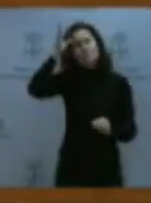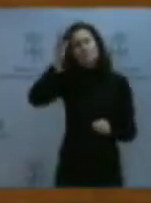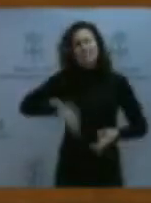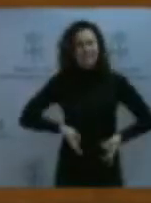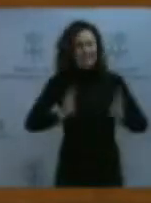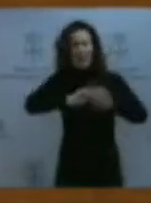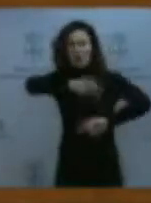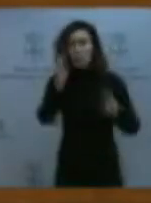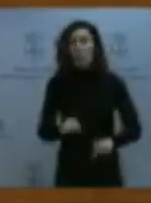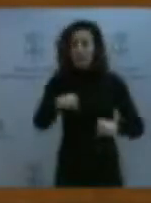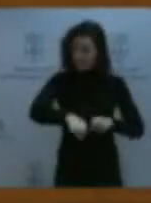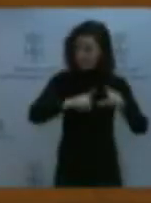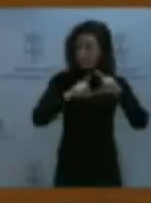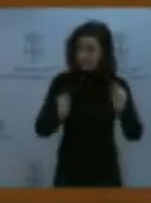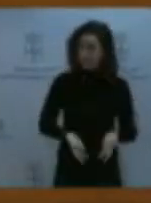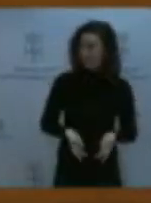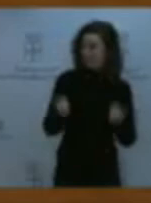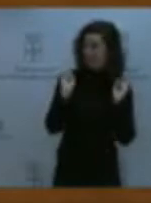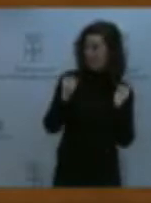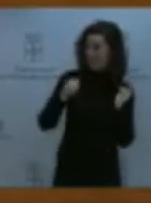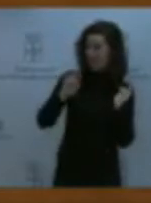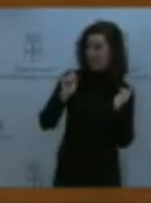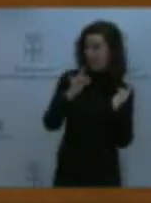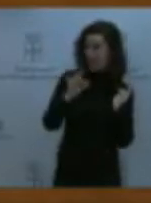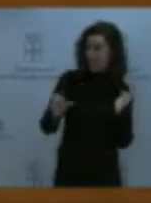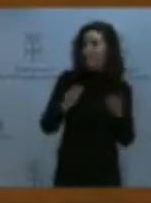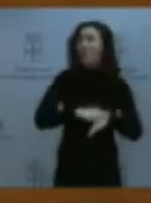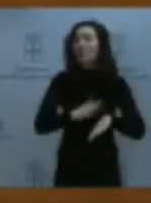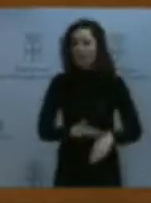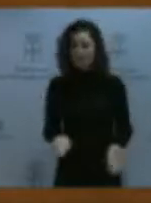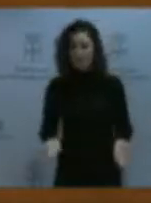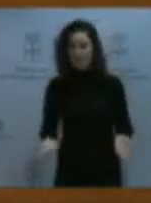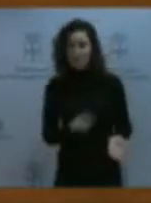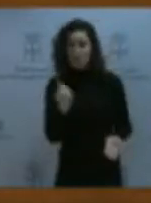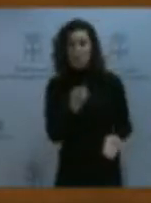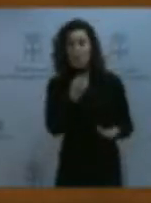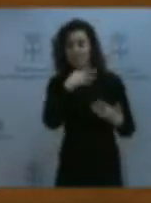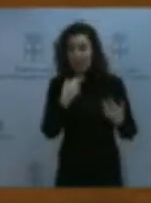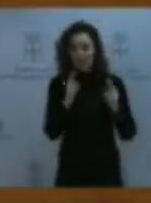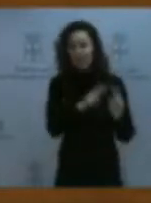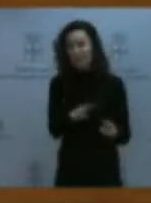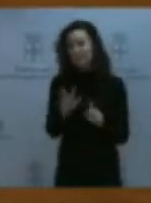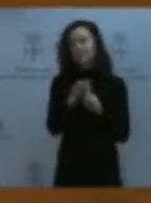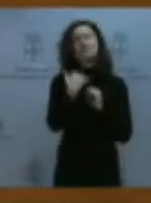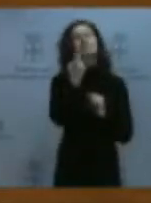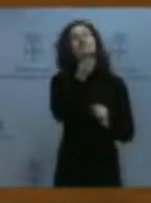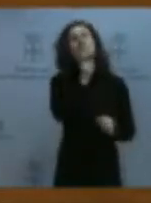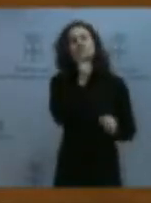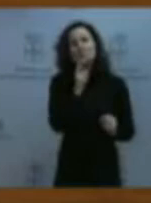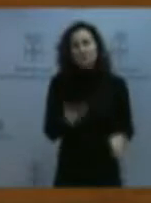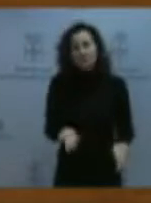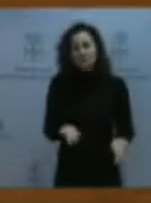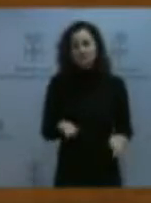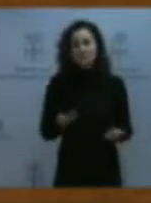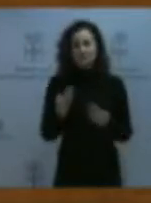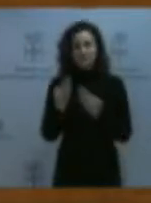Grandas de Salime, y a lo que nos atenemos ahora, con lo que nos encontramos y lo que tenemos que enfrentar es